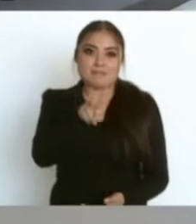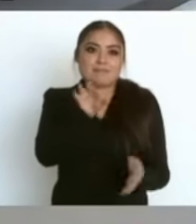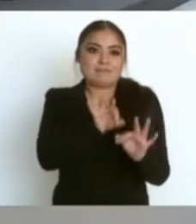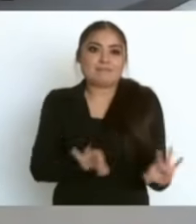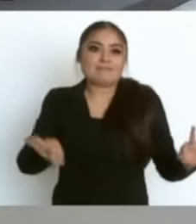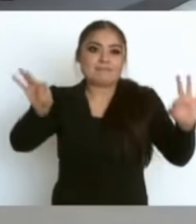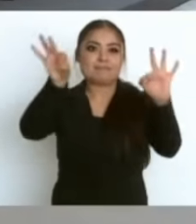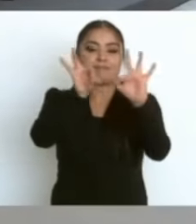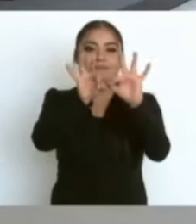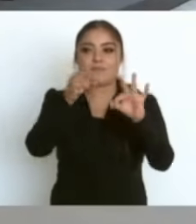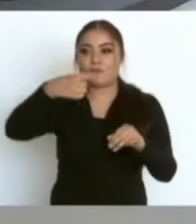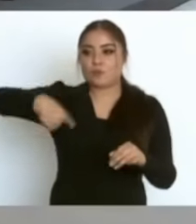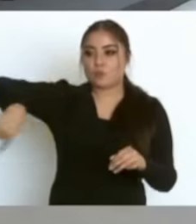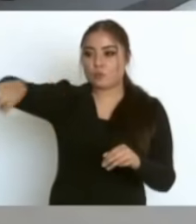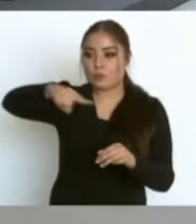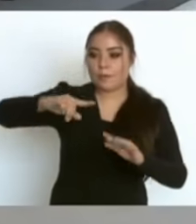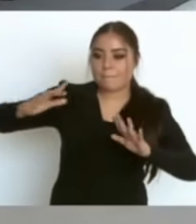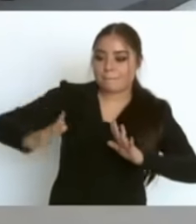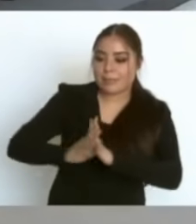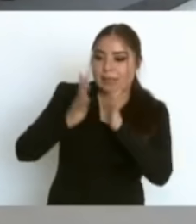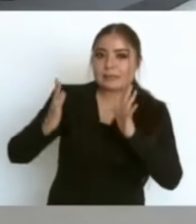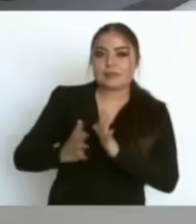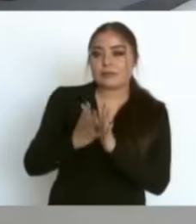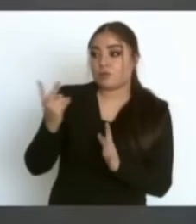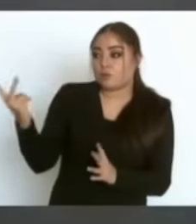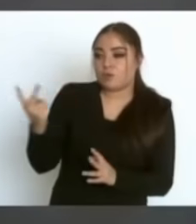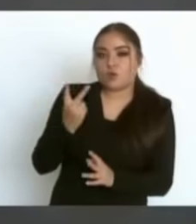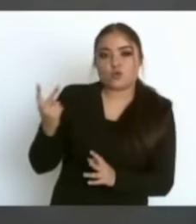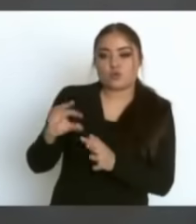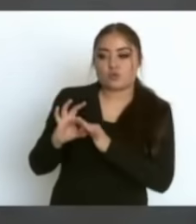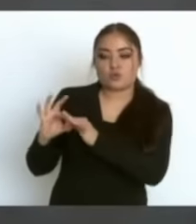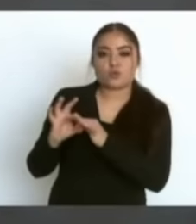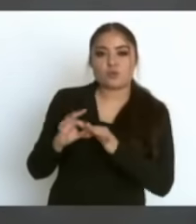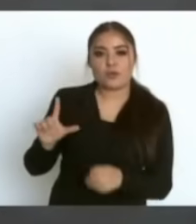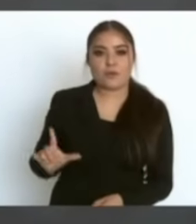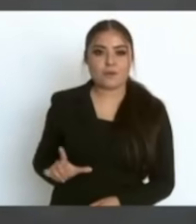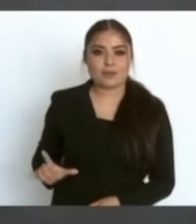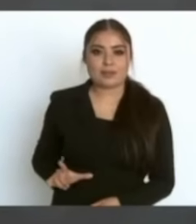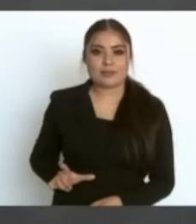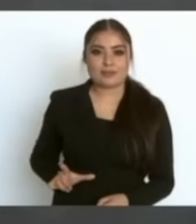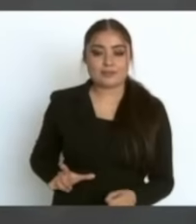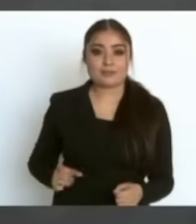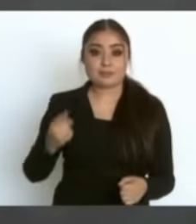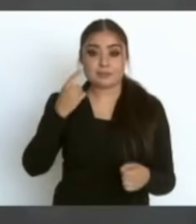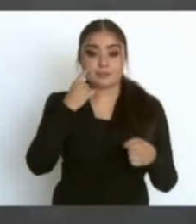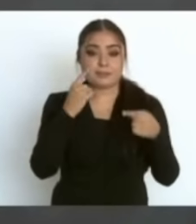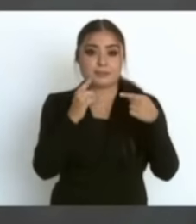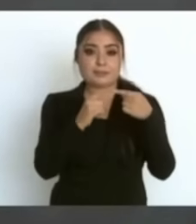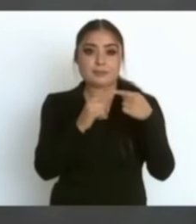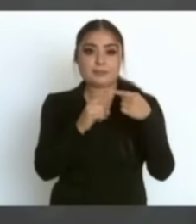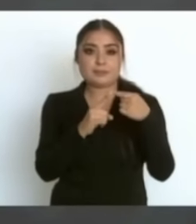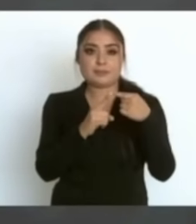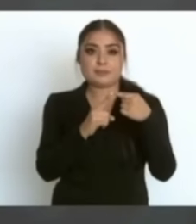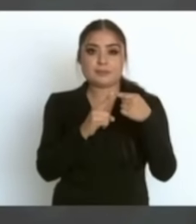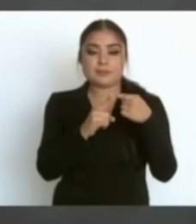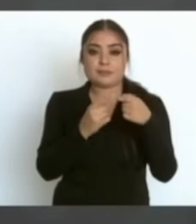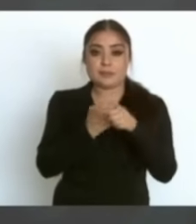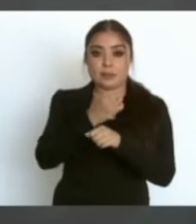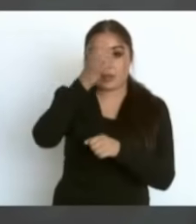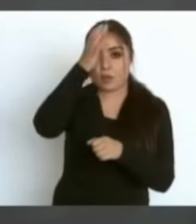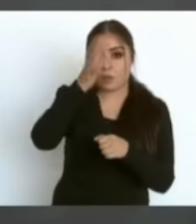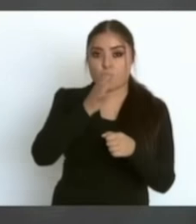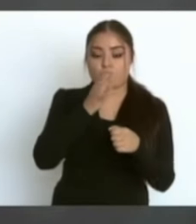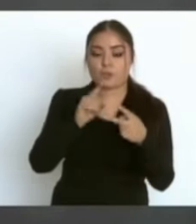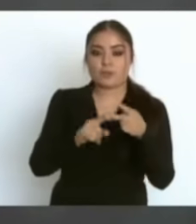importante la participación de los dos gobernadores tanto de coahuila